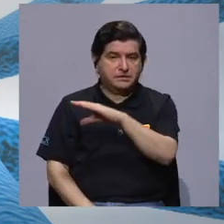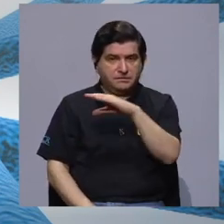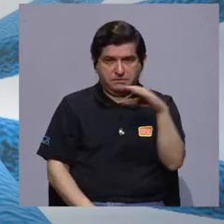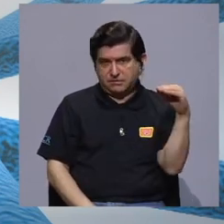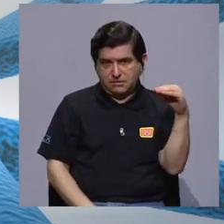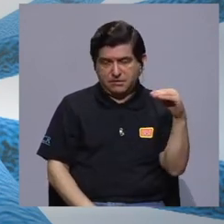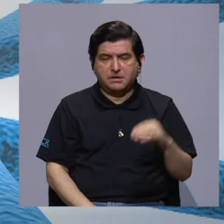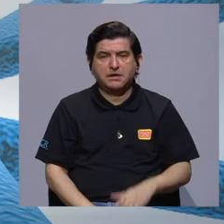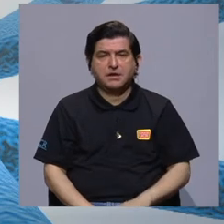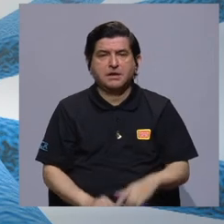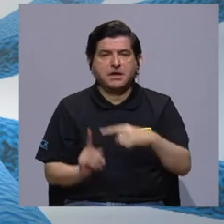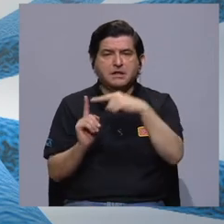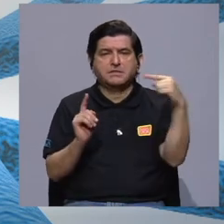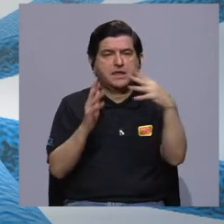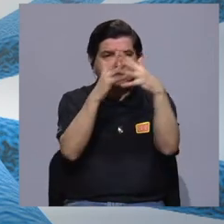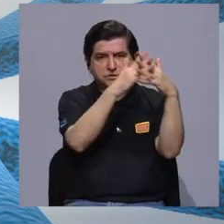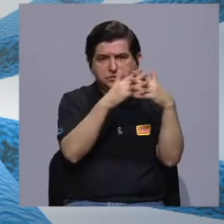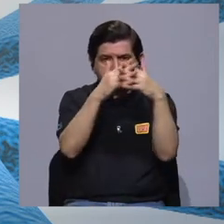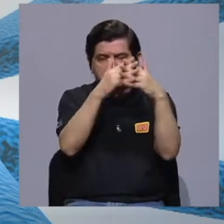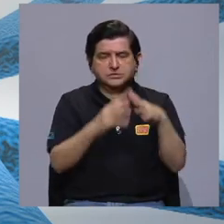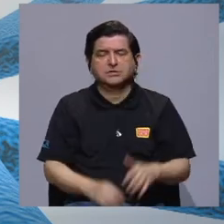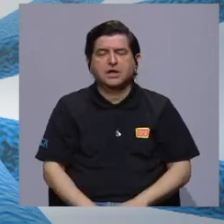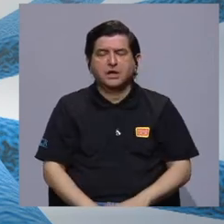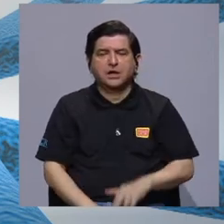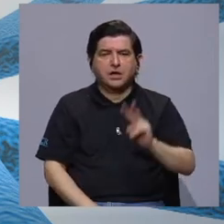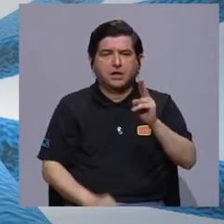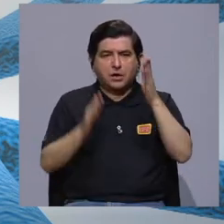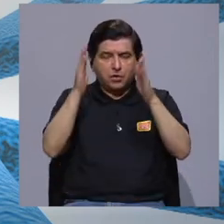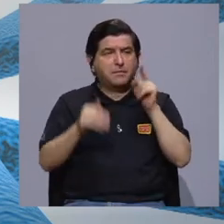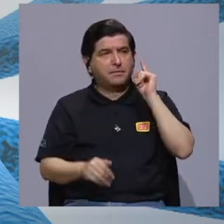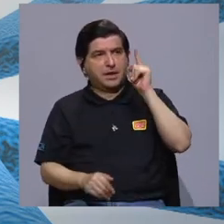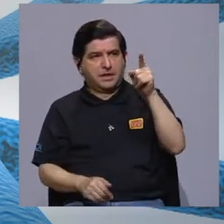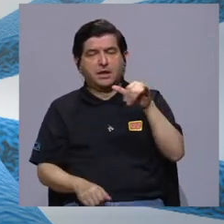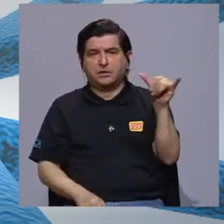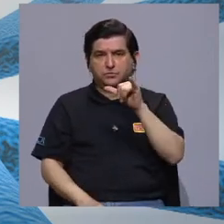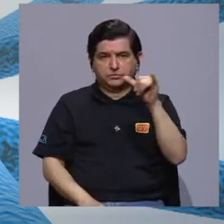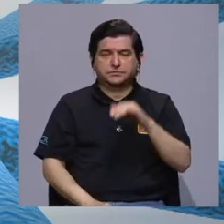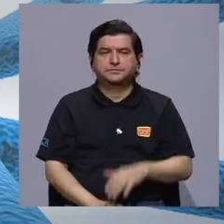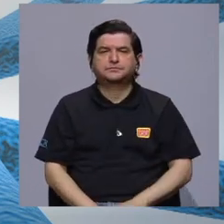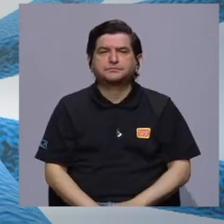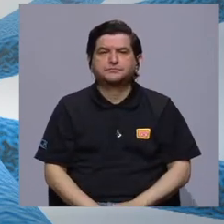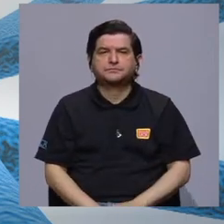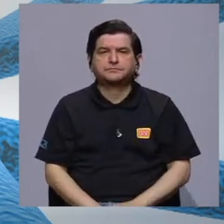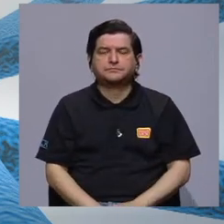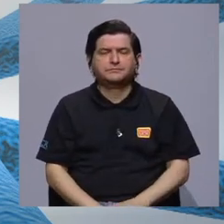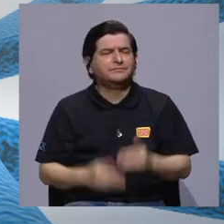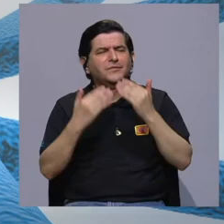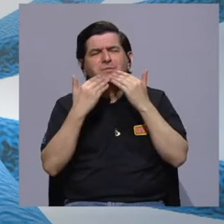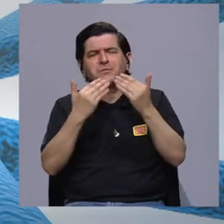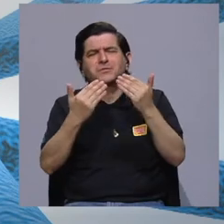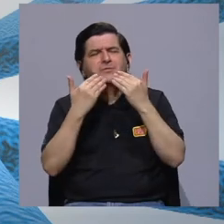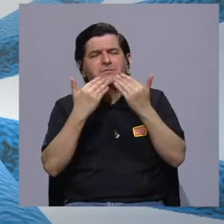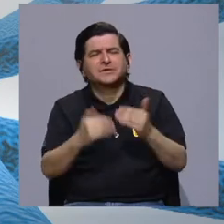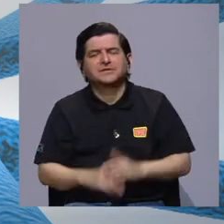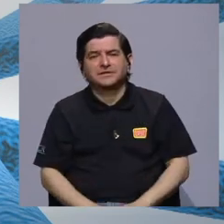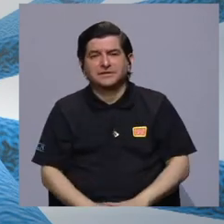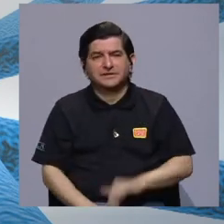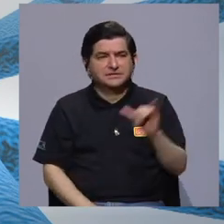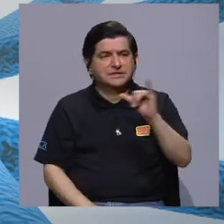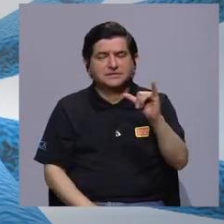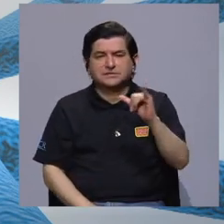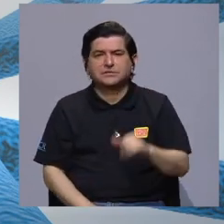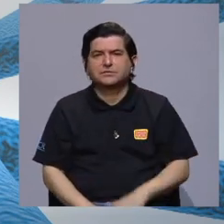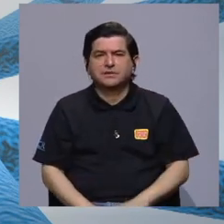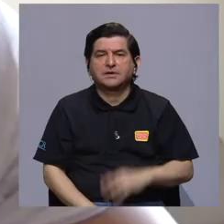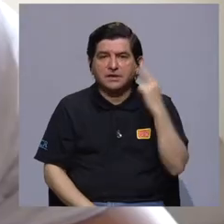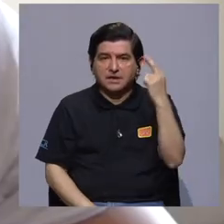como desde Estados Unidos, nuestros colegas de allá también, el enorme agradecimiento a ellos, ¿verdad?